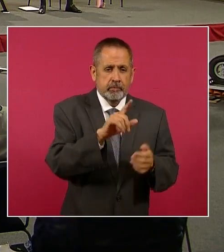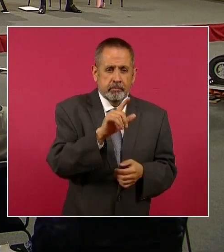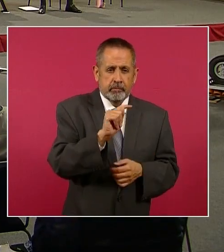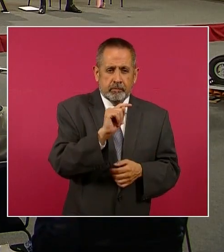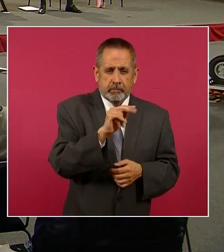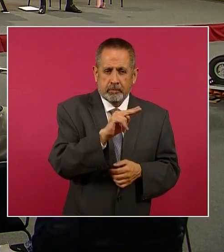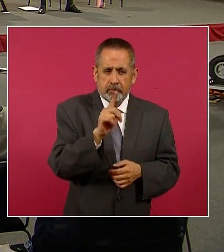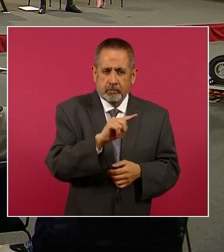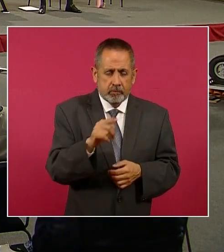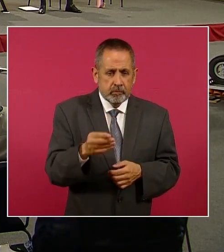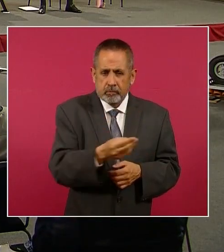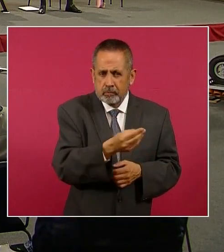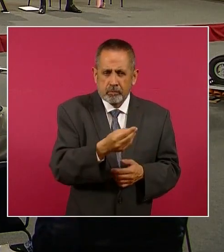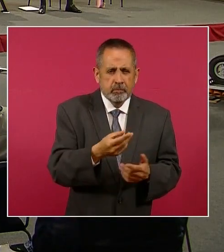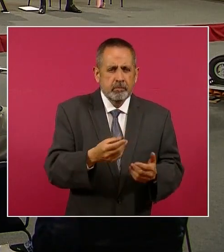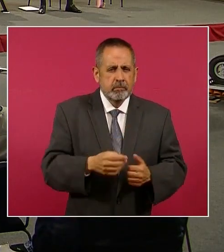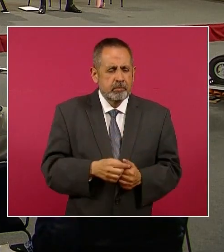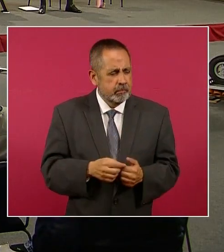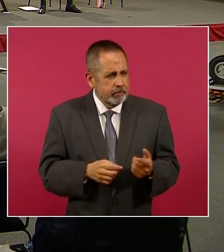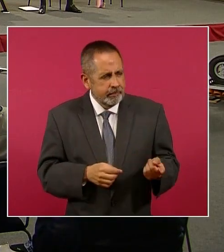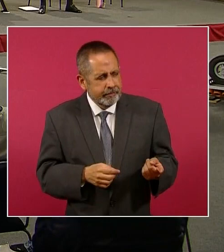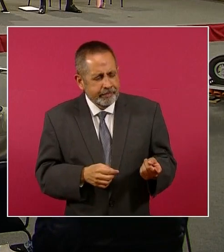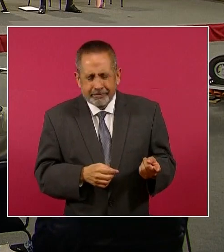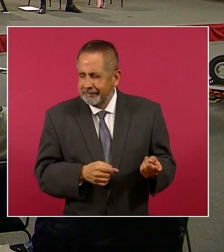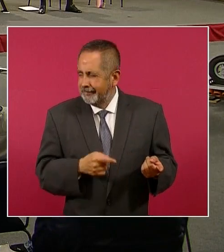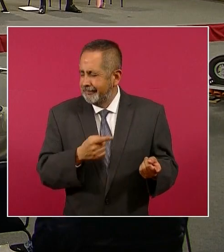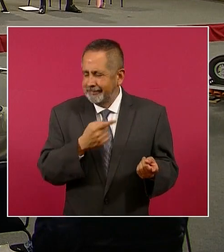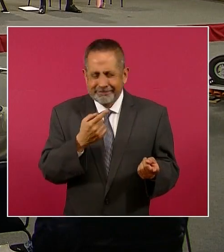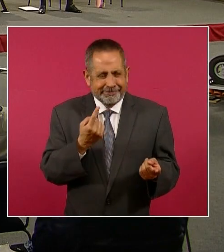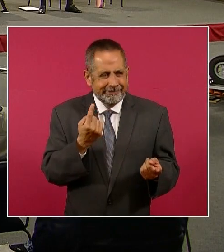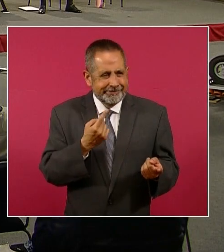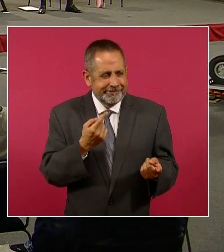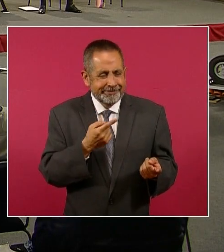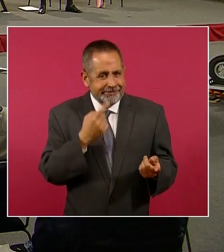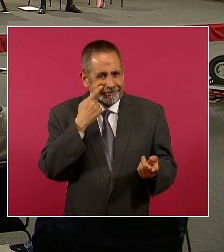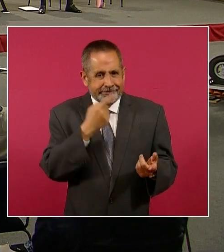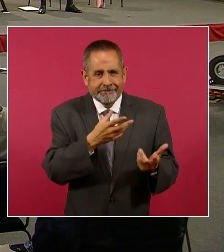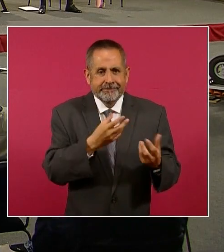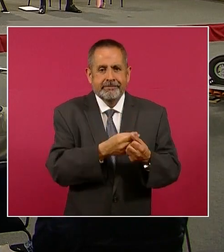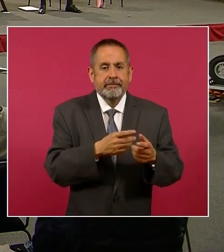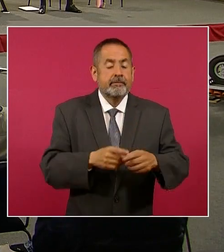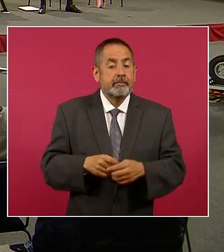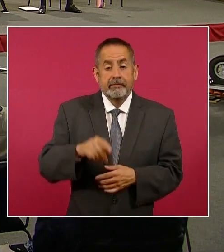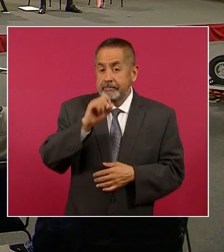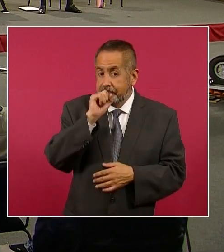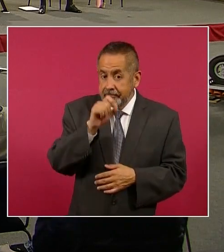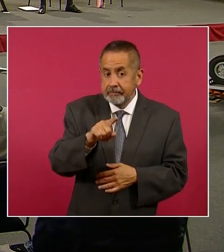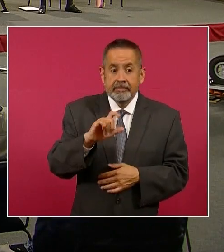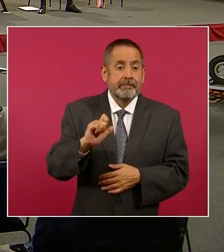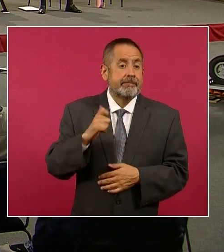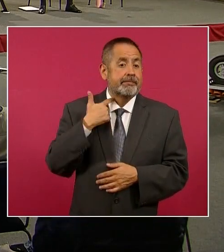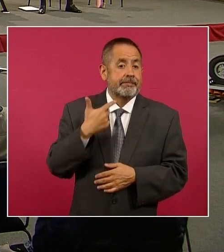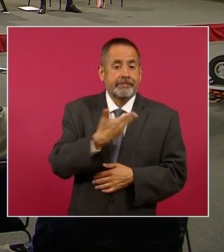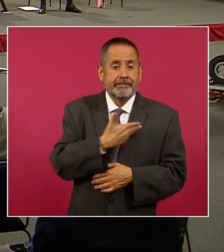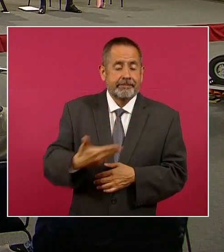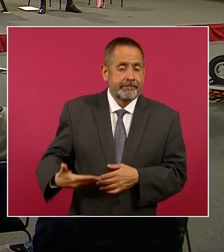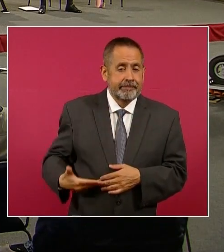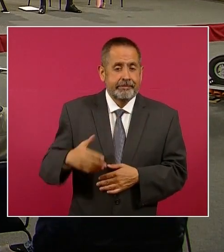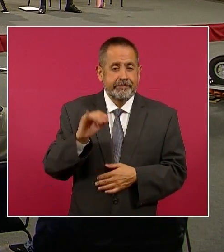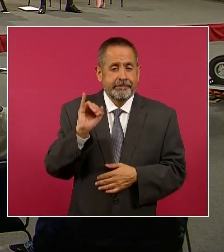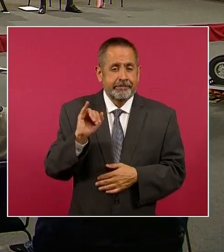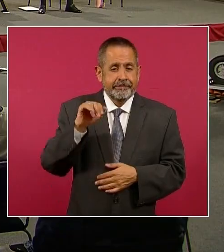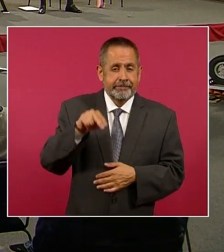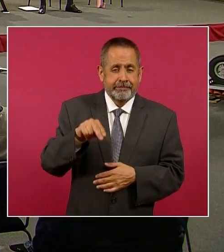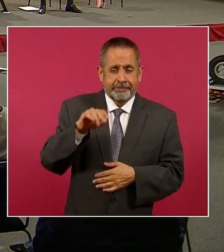Uno, pues ya no saben si reír o llorar con esta noticia, pero el propio expresidente del